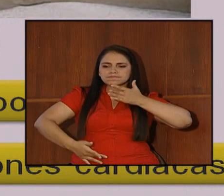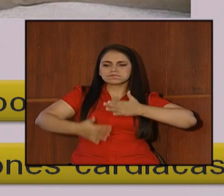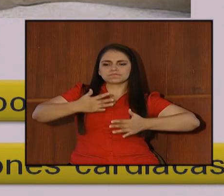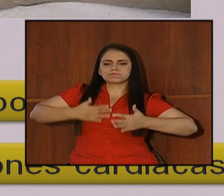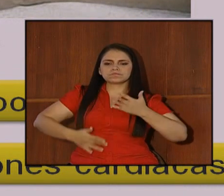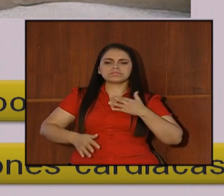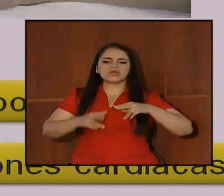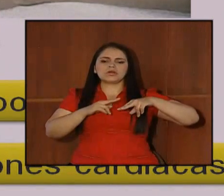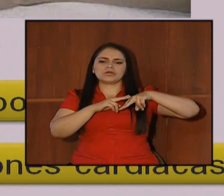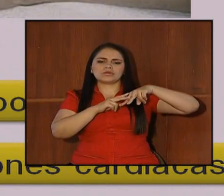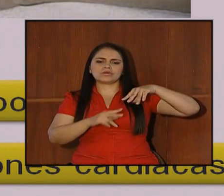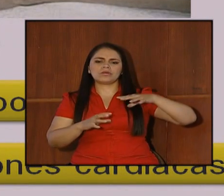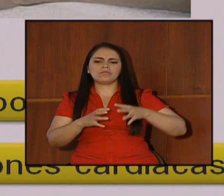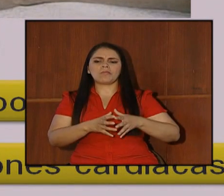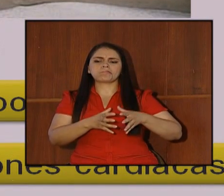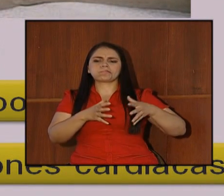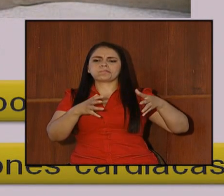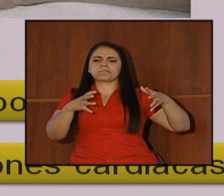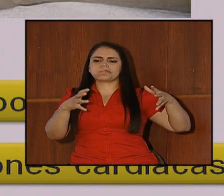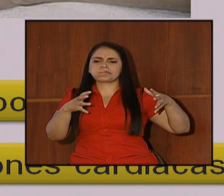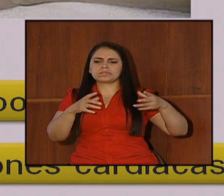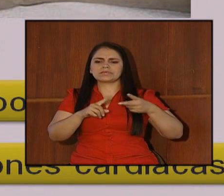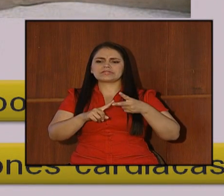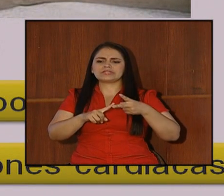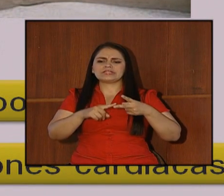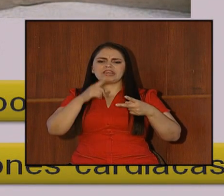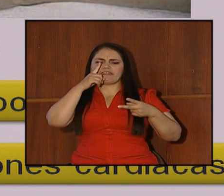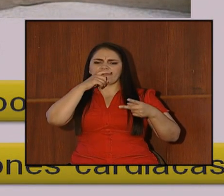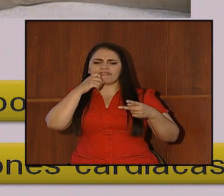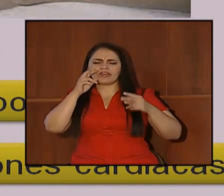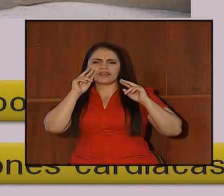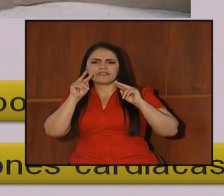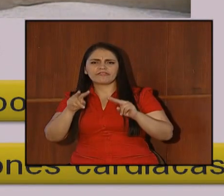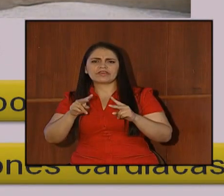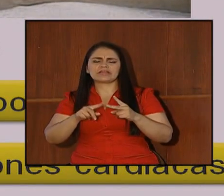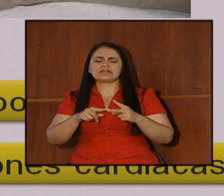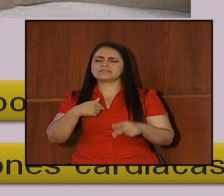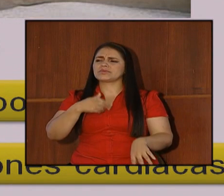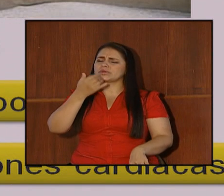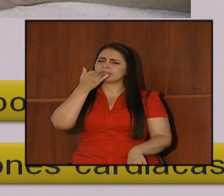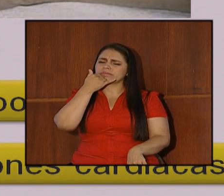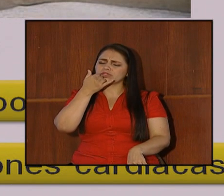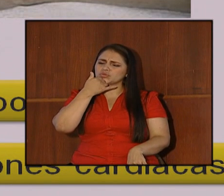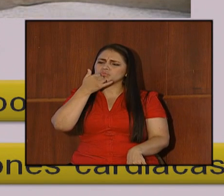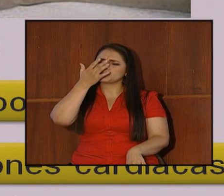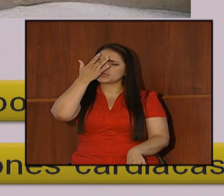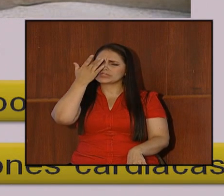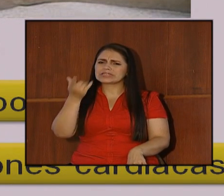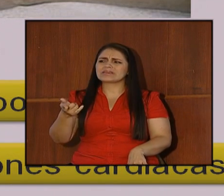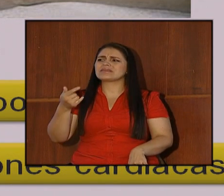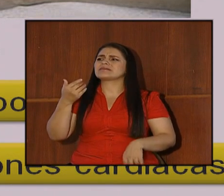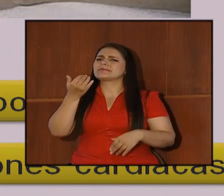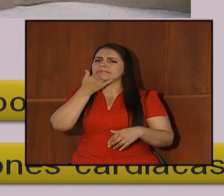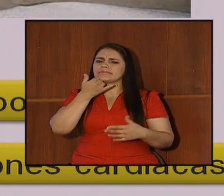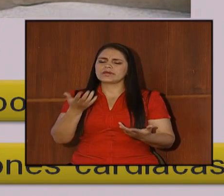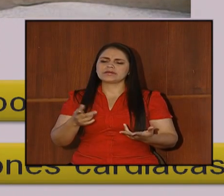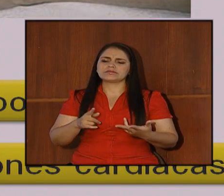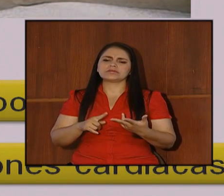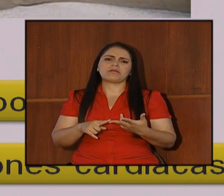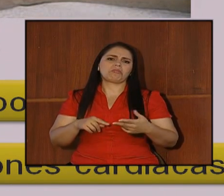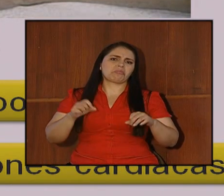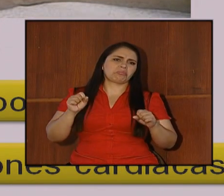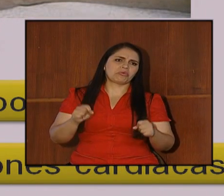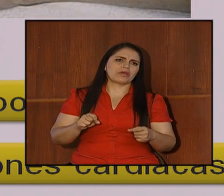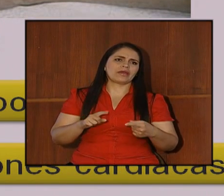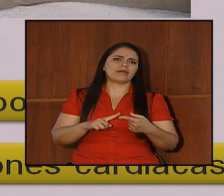va a inflamar, que se va a ver feo, que va a decir uno, ay, pero ¿por qué está así? Mire, ¿qué tiene? Le puede dar